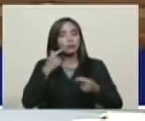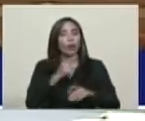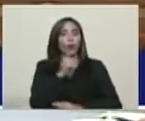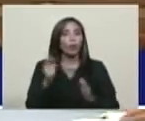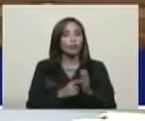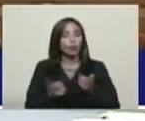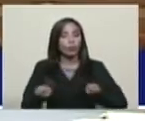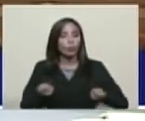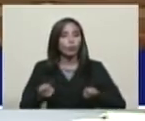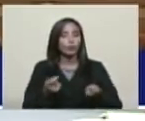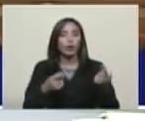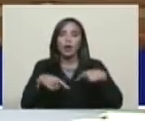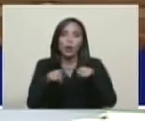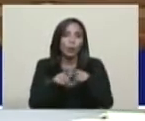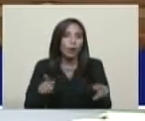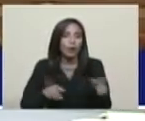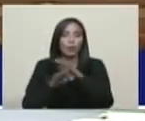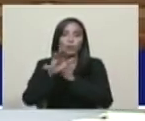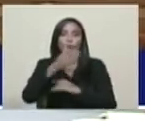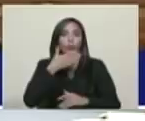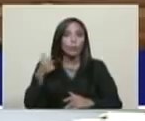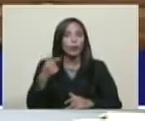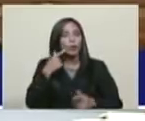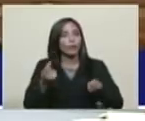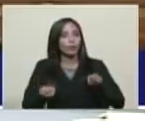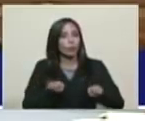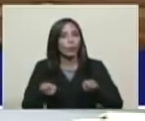el futuro. Todos.